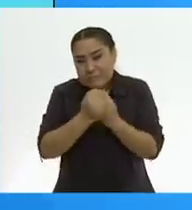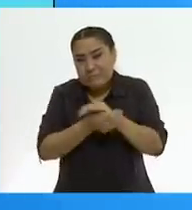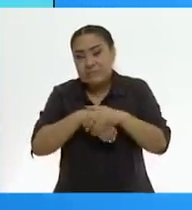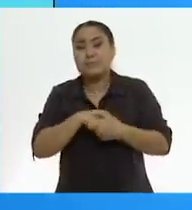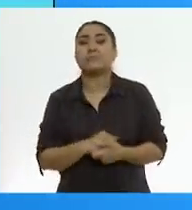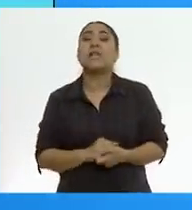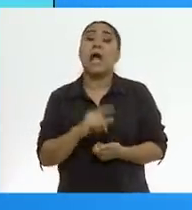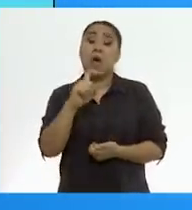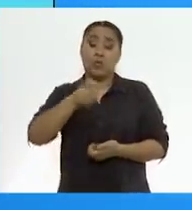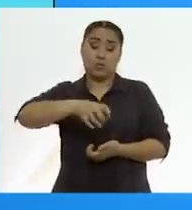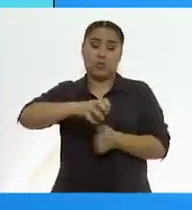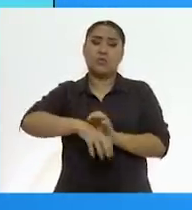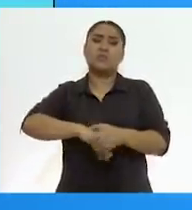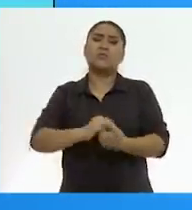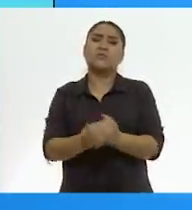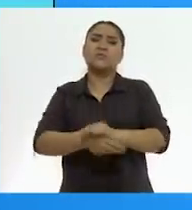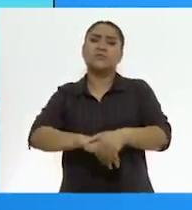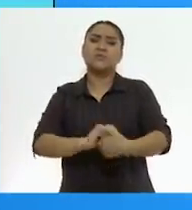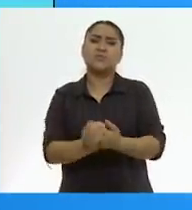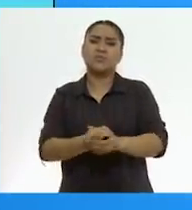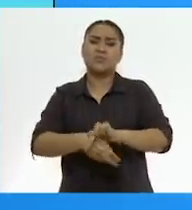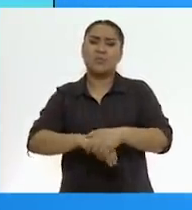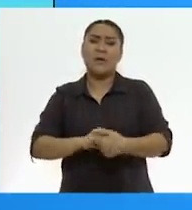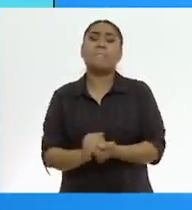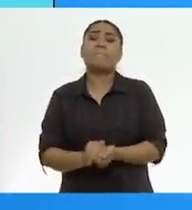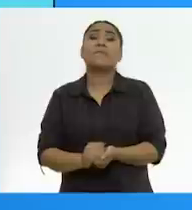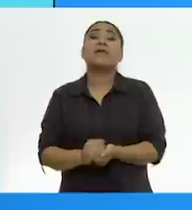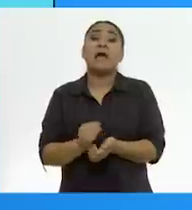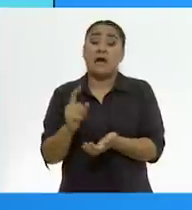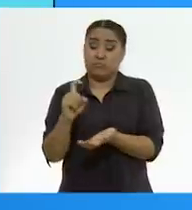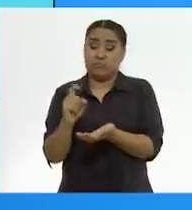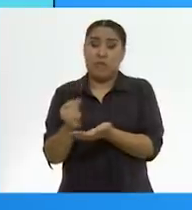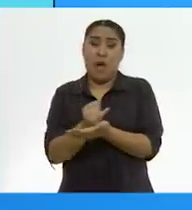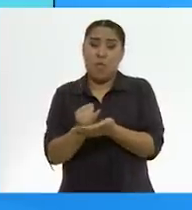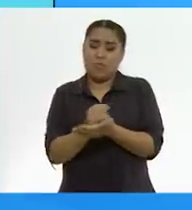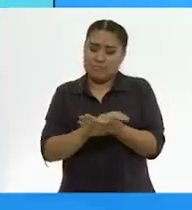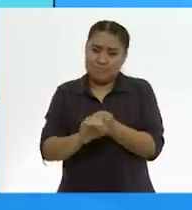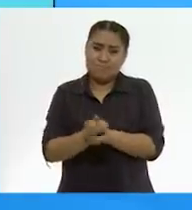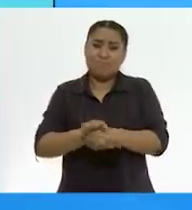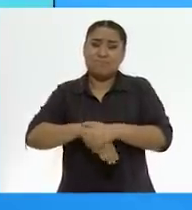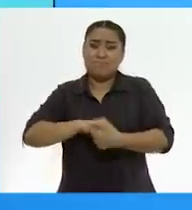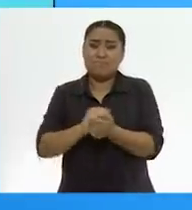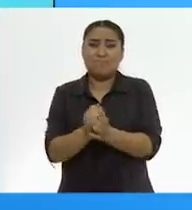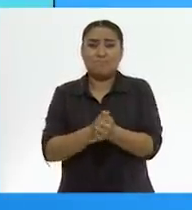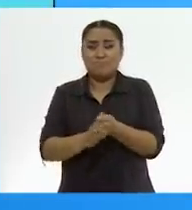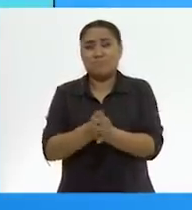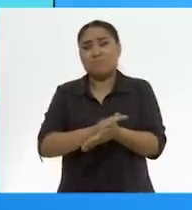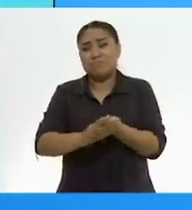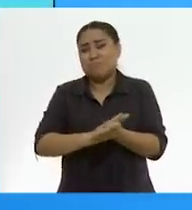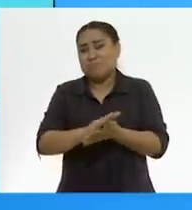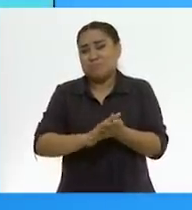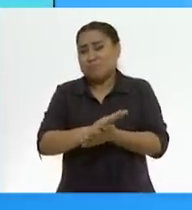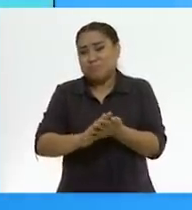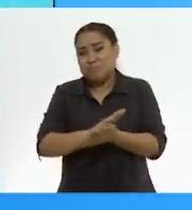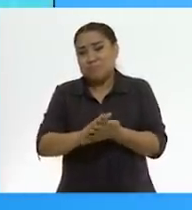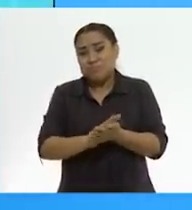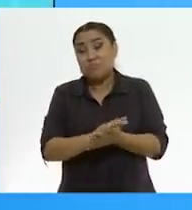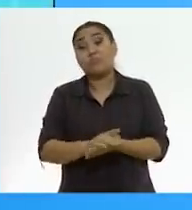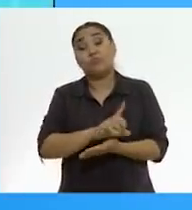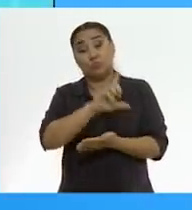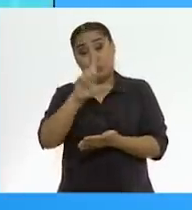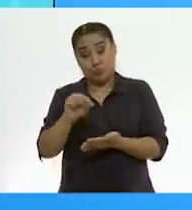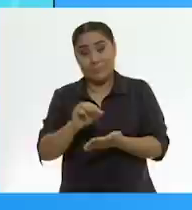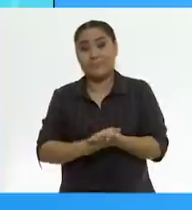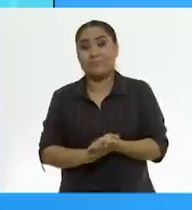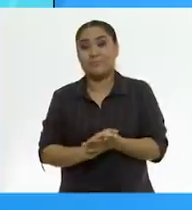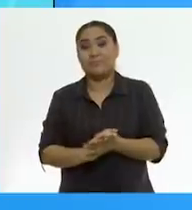tus manos. Usa suficiente jabón. Frota tus palmas una con la otra. Ahora, frota